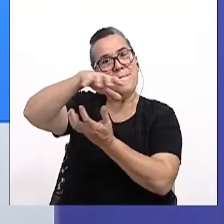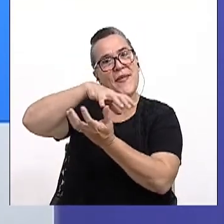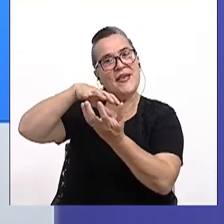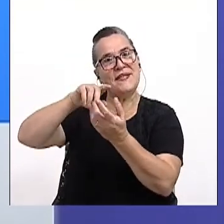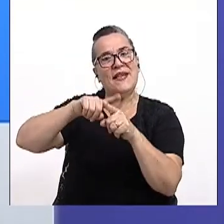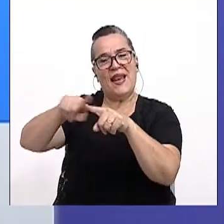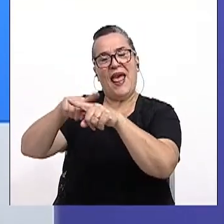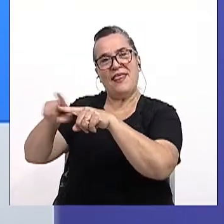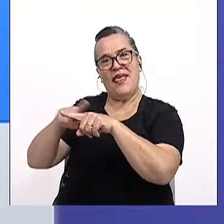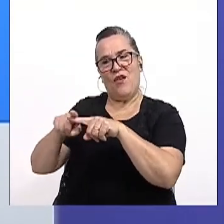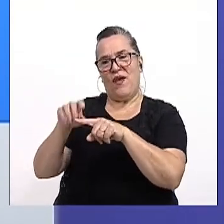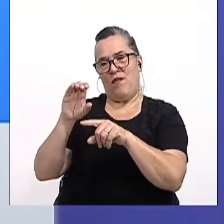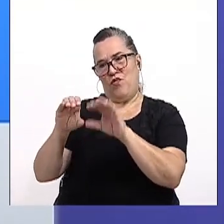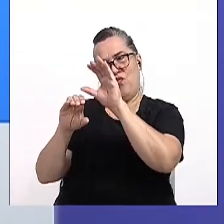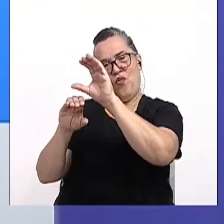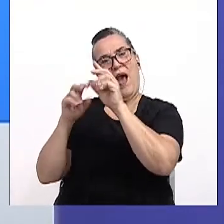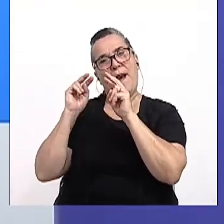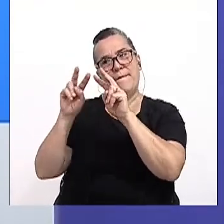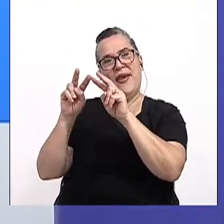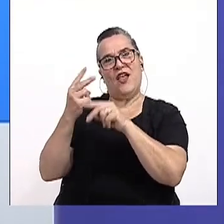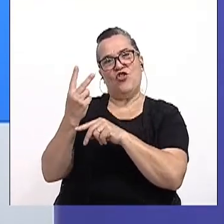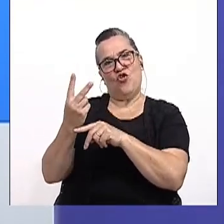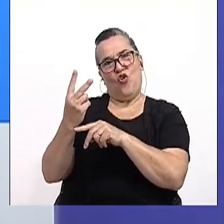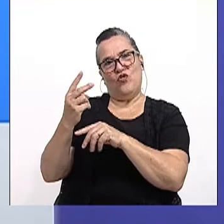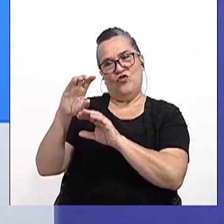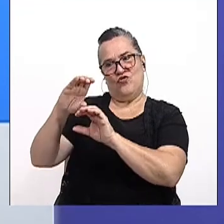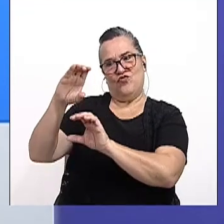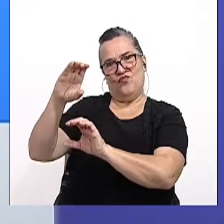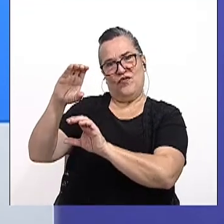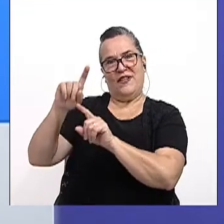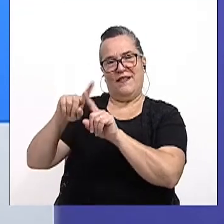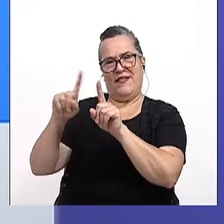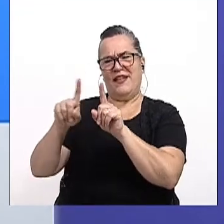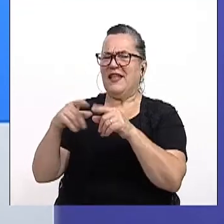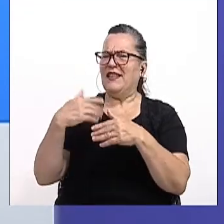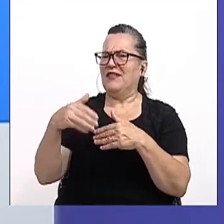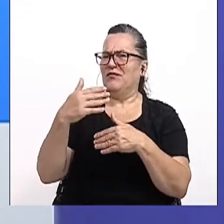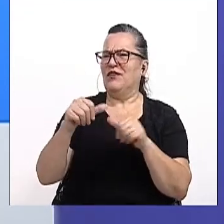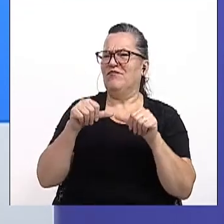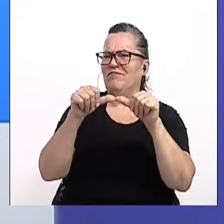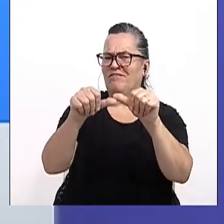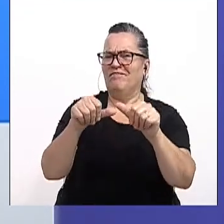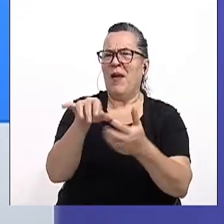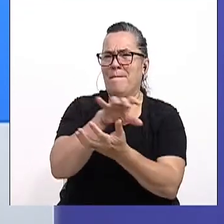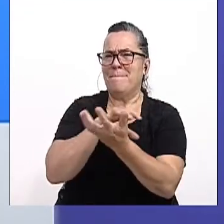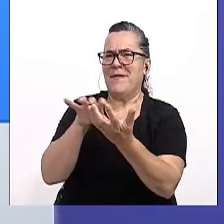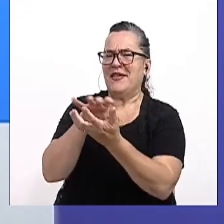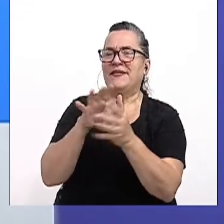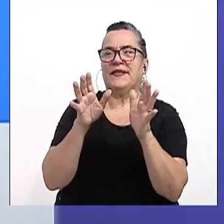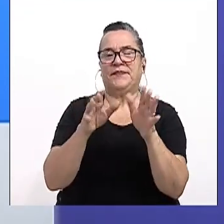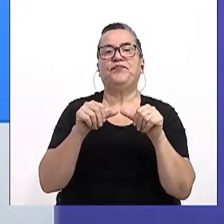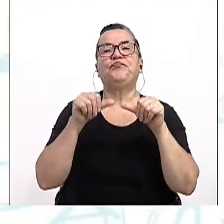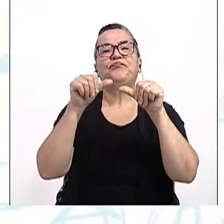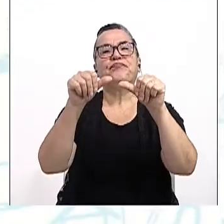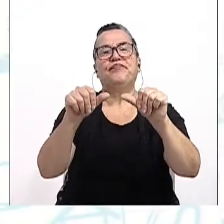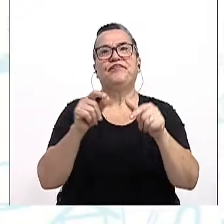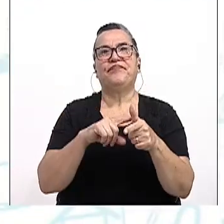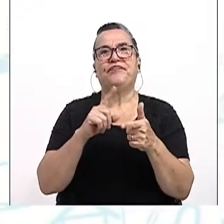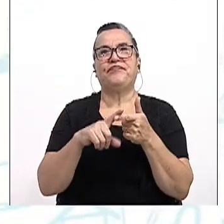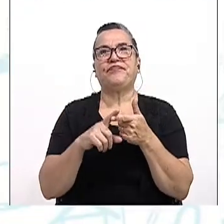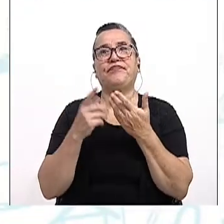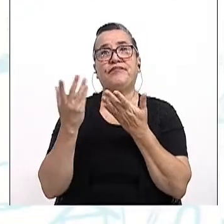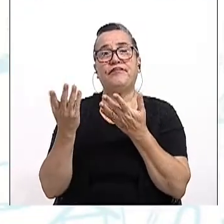heterogénea, correcto. Y más adelante vamos a seguir haciendo más mezclas. Bueno, continuamos entonces